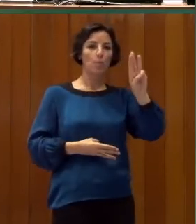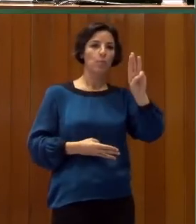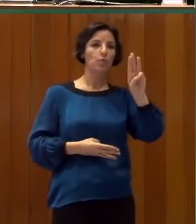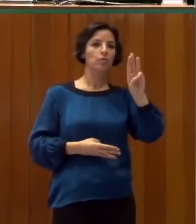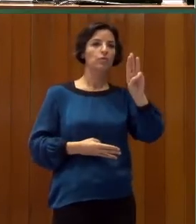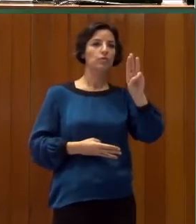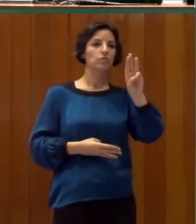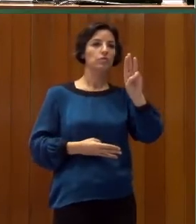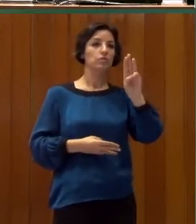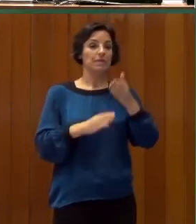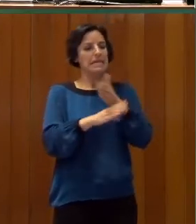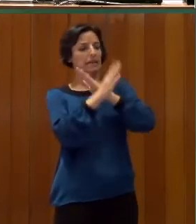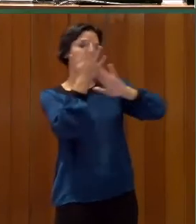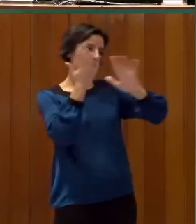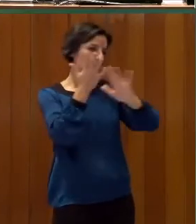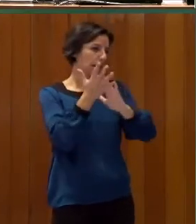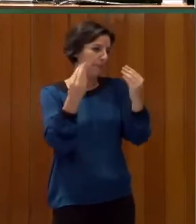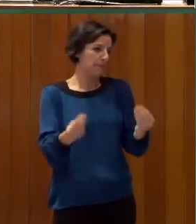precedidos de sus correspondientes instrucciones.